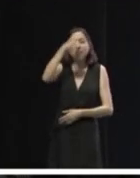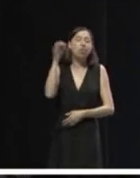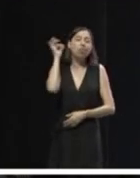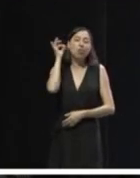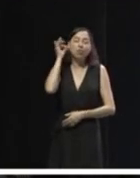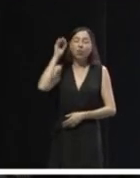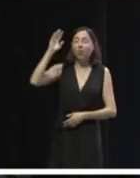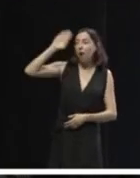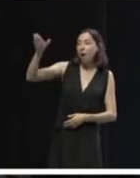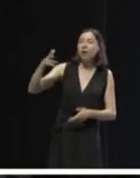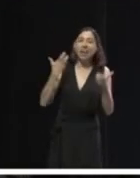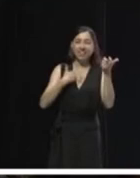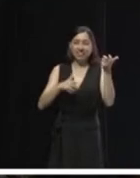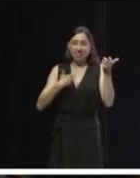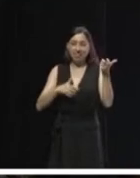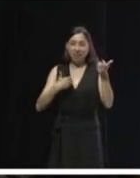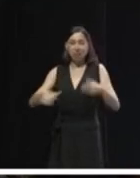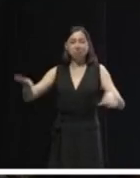Sevilla.